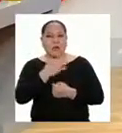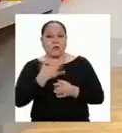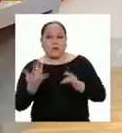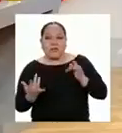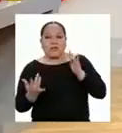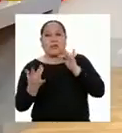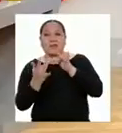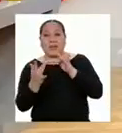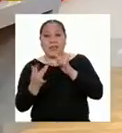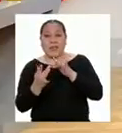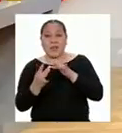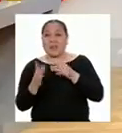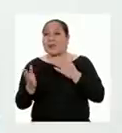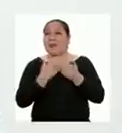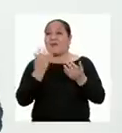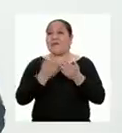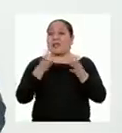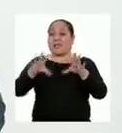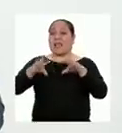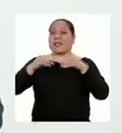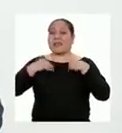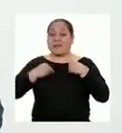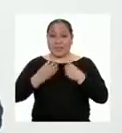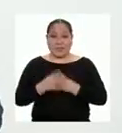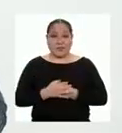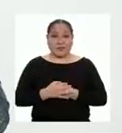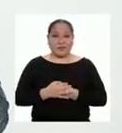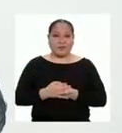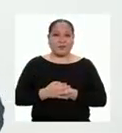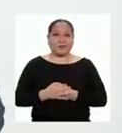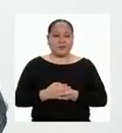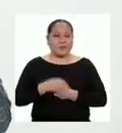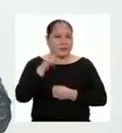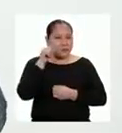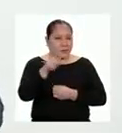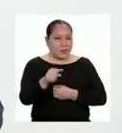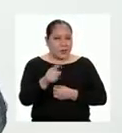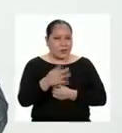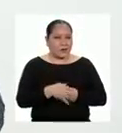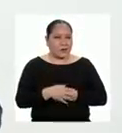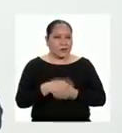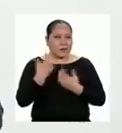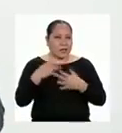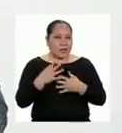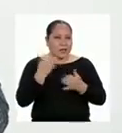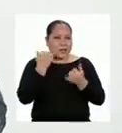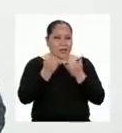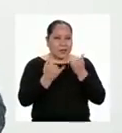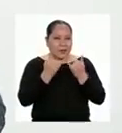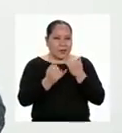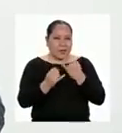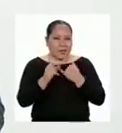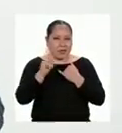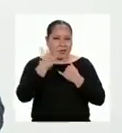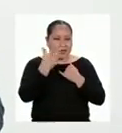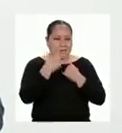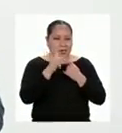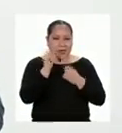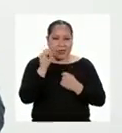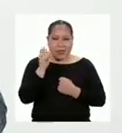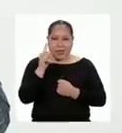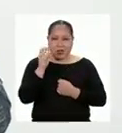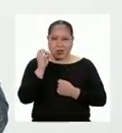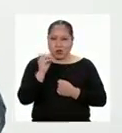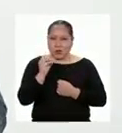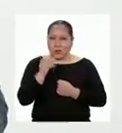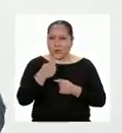sencilla nuestra tolerancia a la variedad. Y podría decirte que es hora de concluir con el análisis del tercer texto,